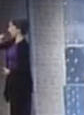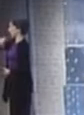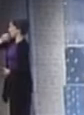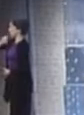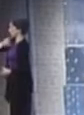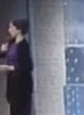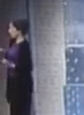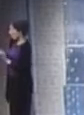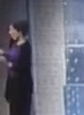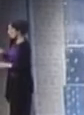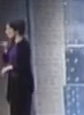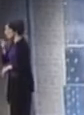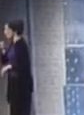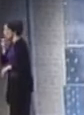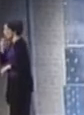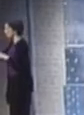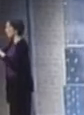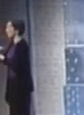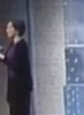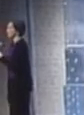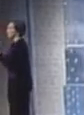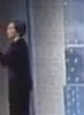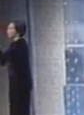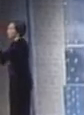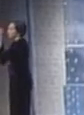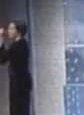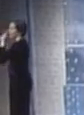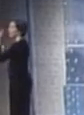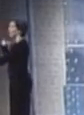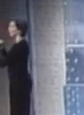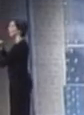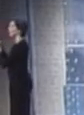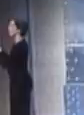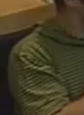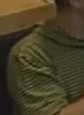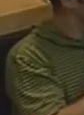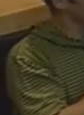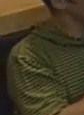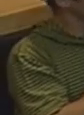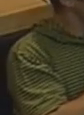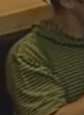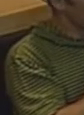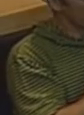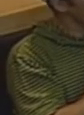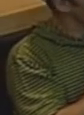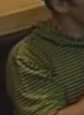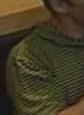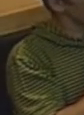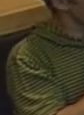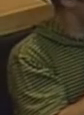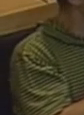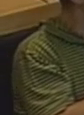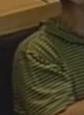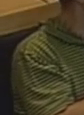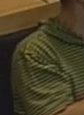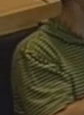y mucho formación dialógica, de diálogo, en espacios comunes y donde